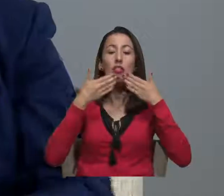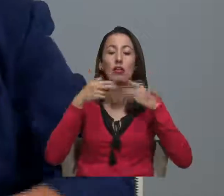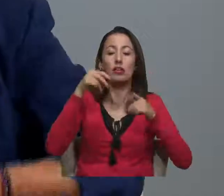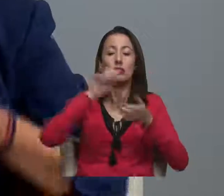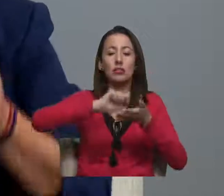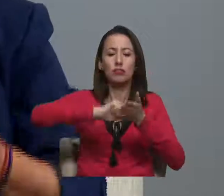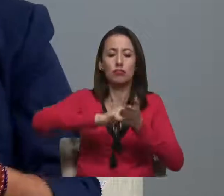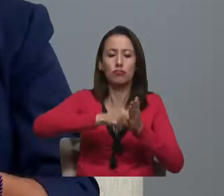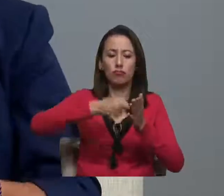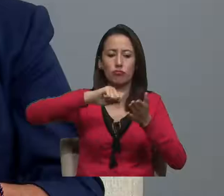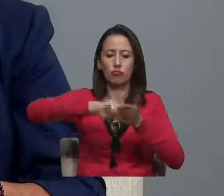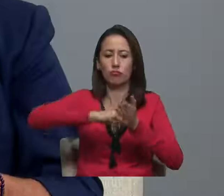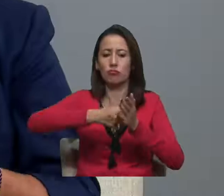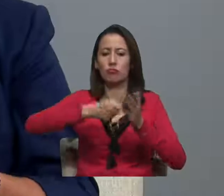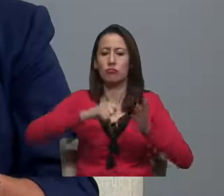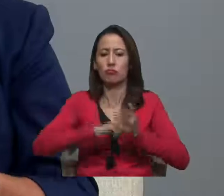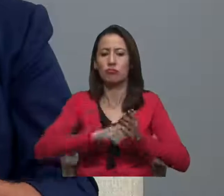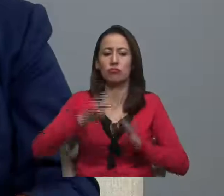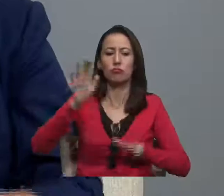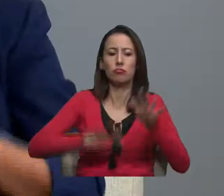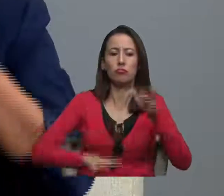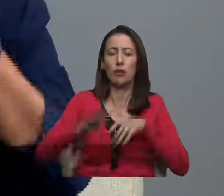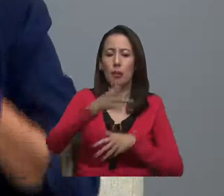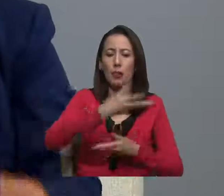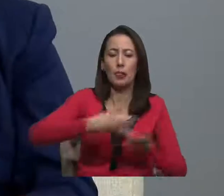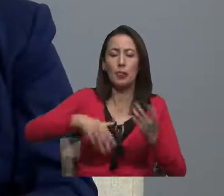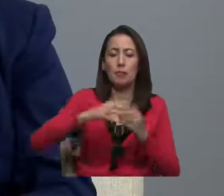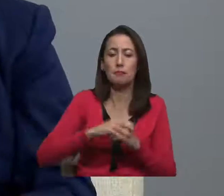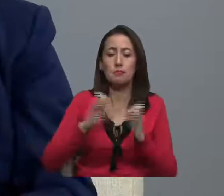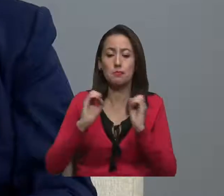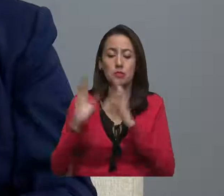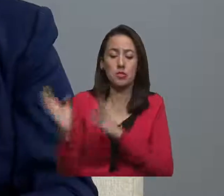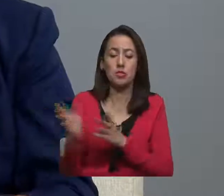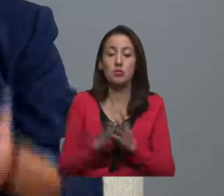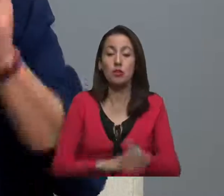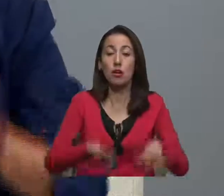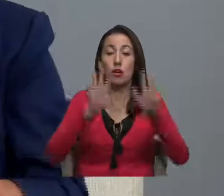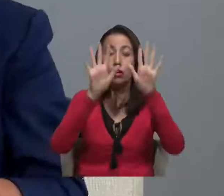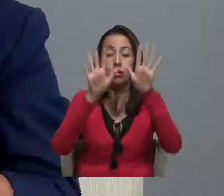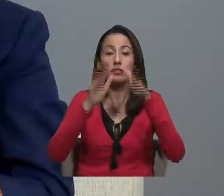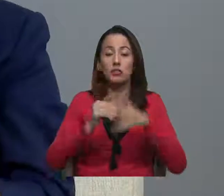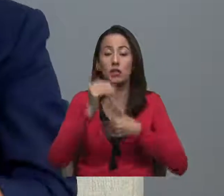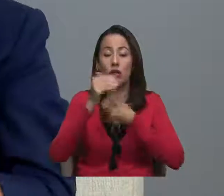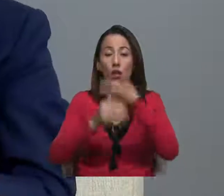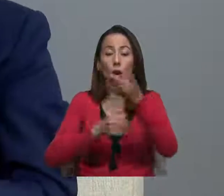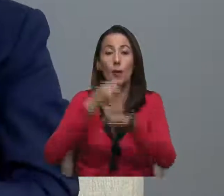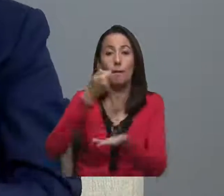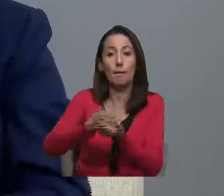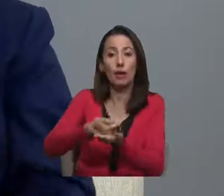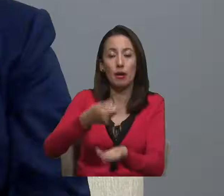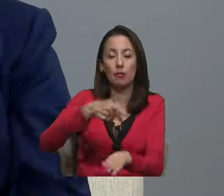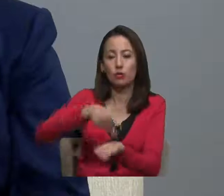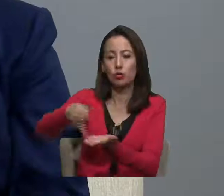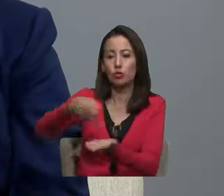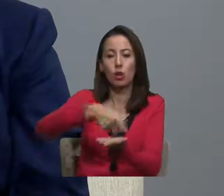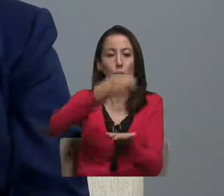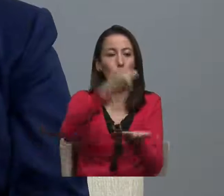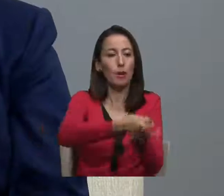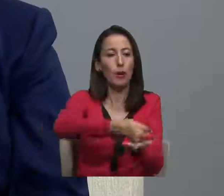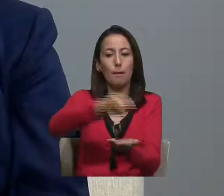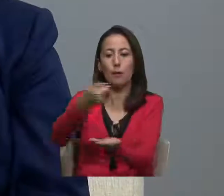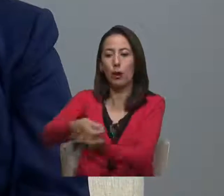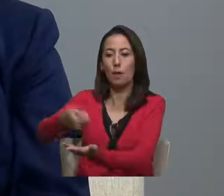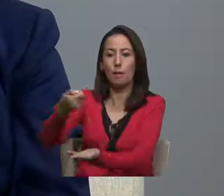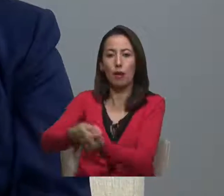ahí jóvenes de torneros escogemos a 10 le pagamos el sueldo por un año y van a trabajar